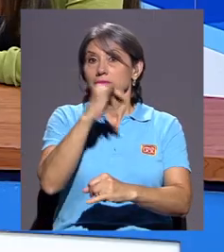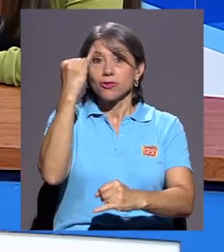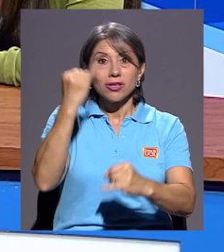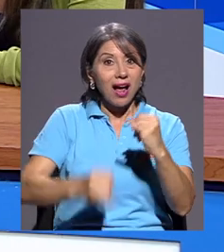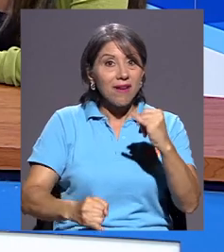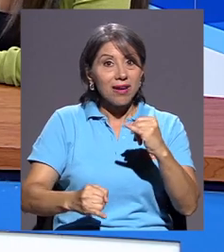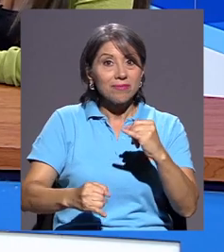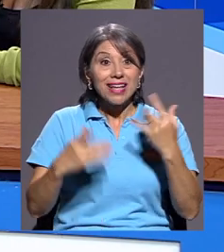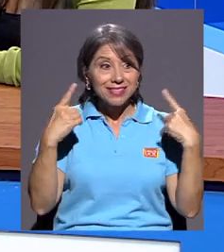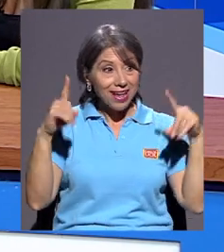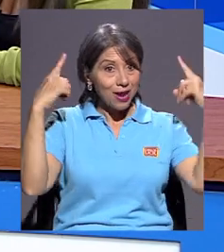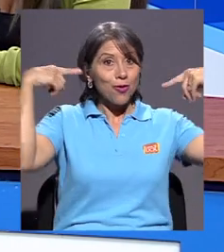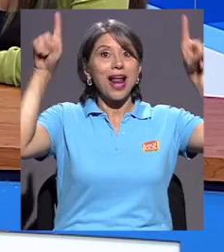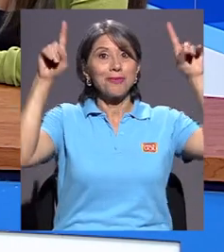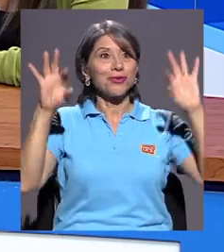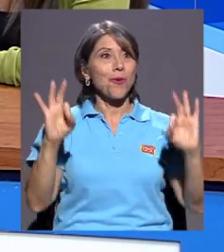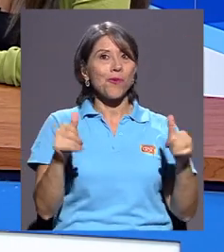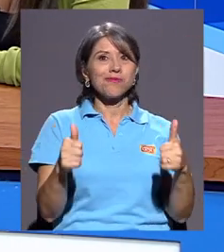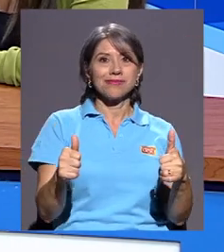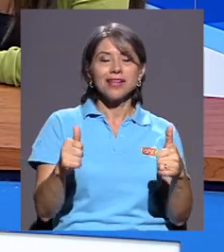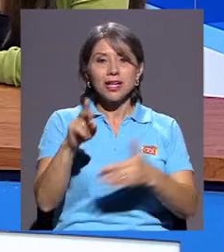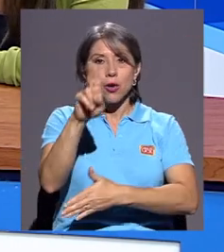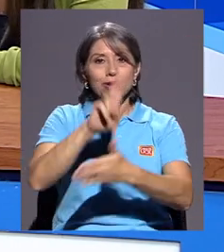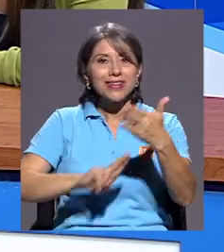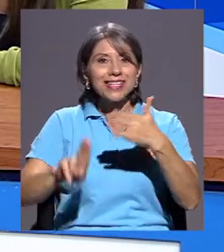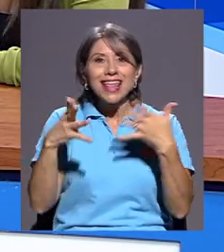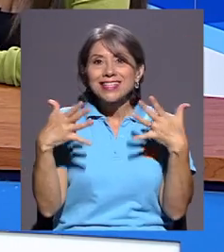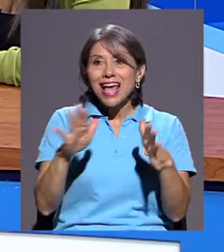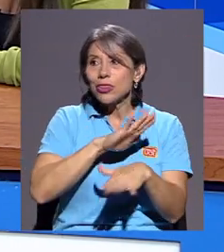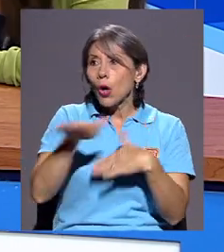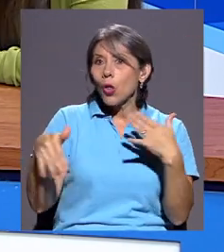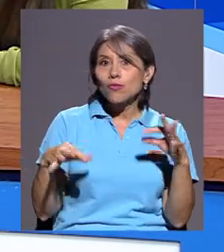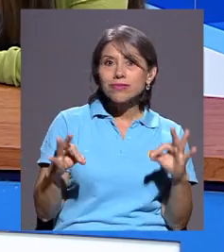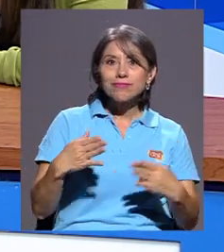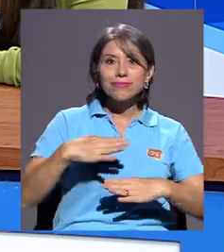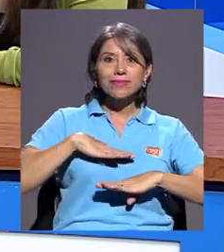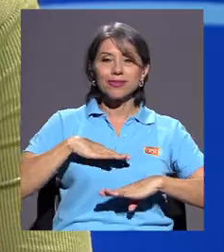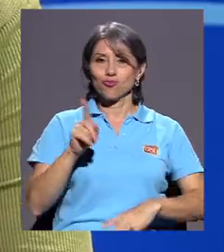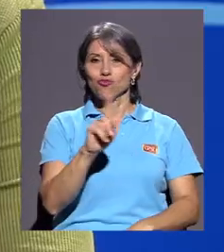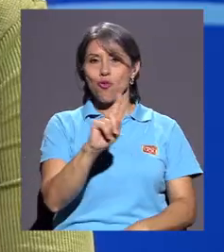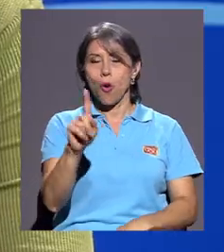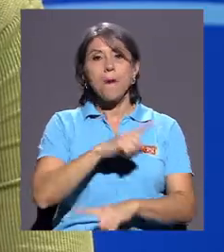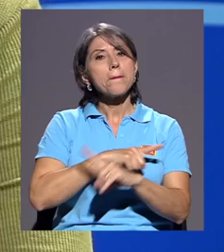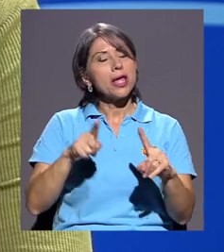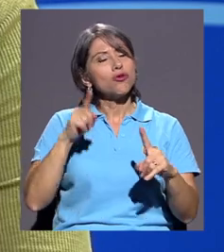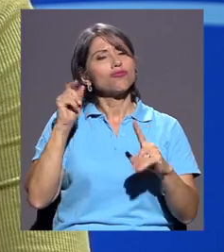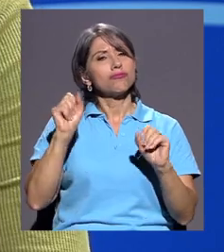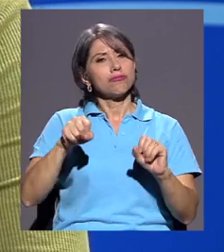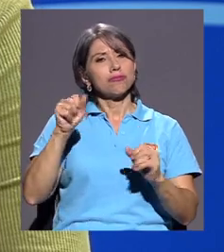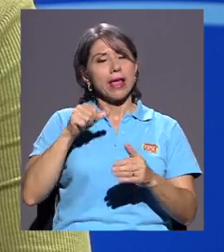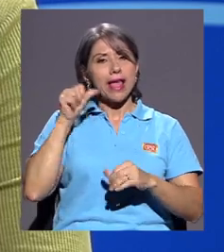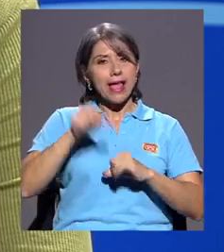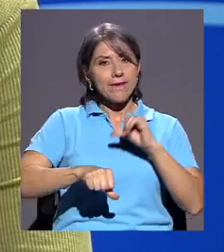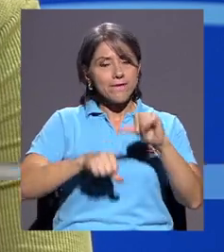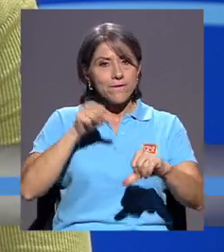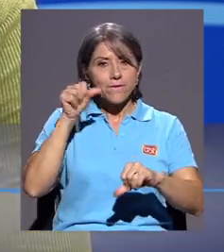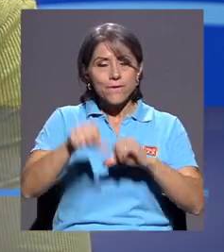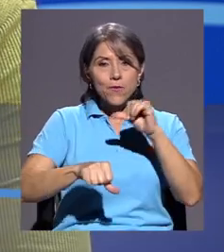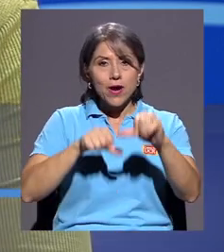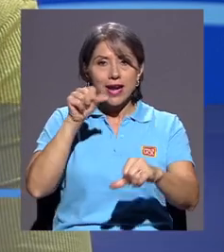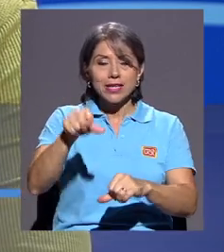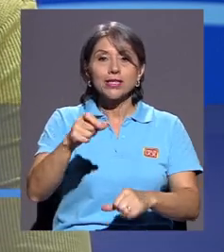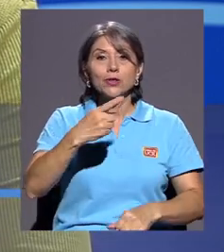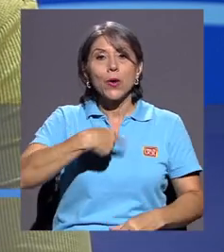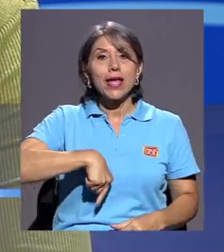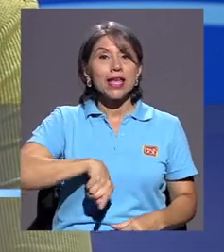acaba, no podemos decir que ya lo logramos y que la universidad, ¿verdad?, ya tiene todo cubierto, pero sí hace un gran esfuerzo y estamos